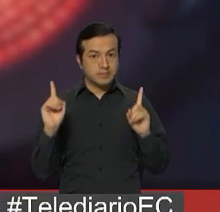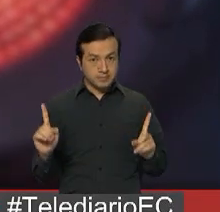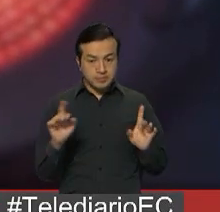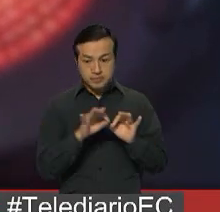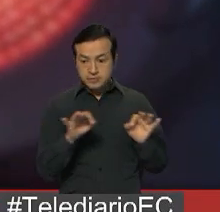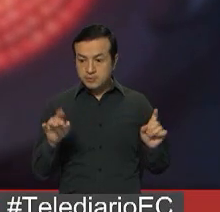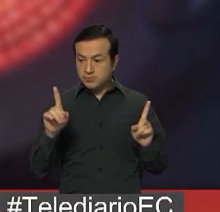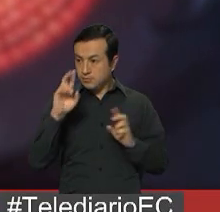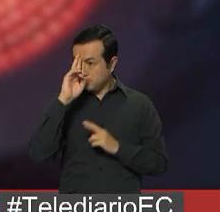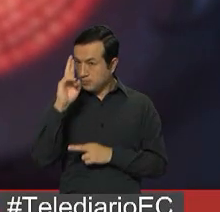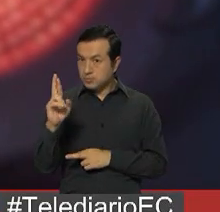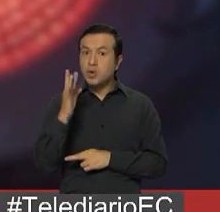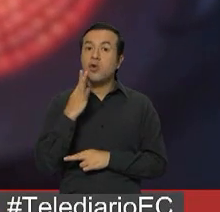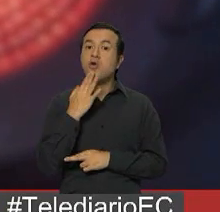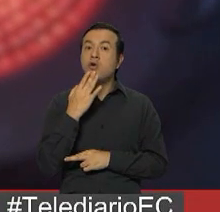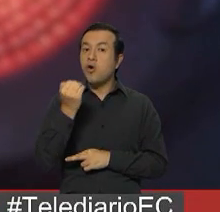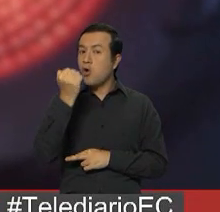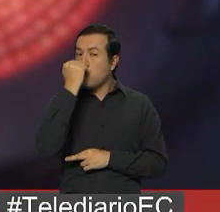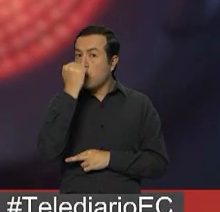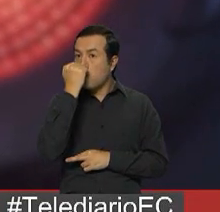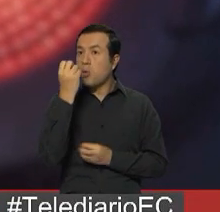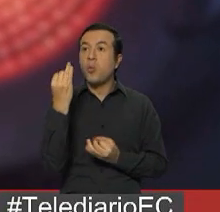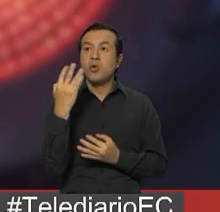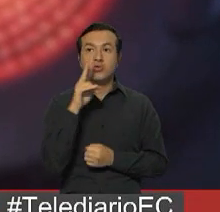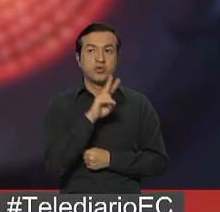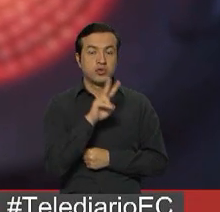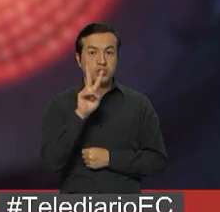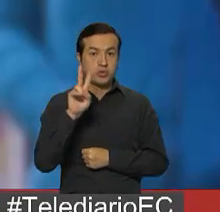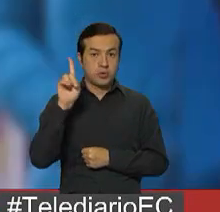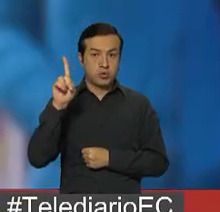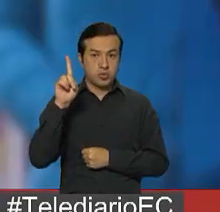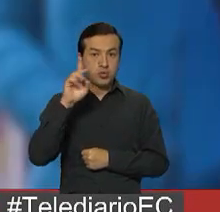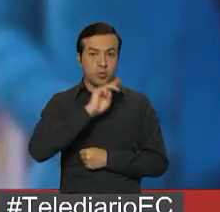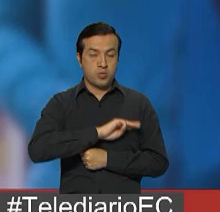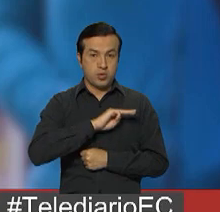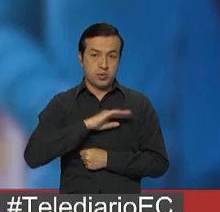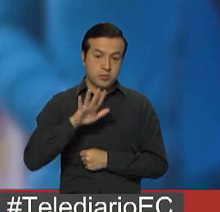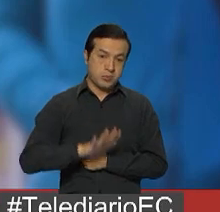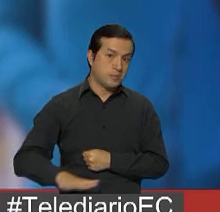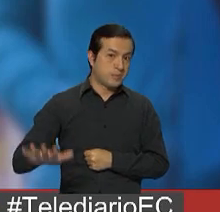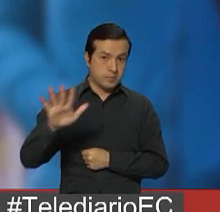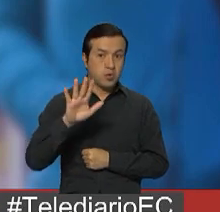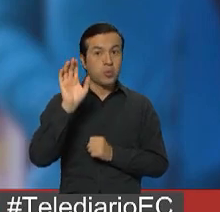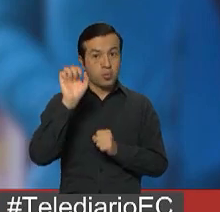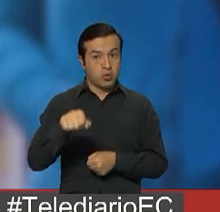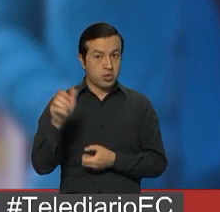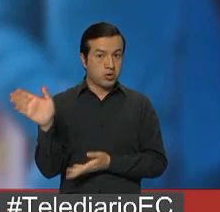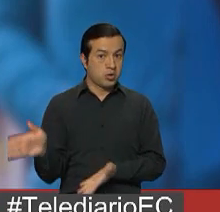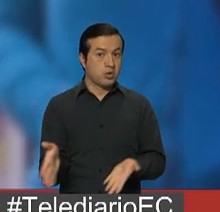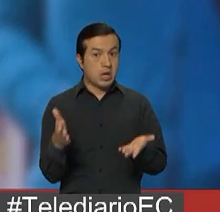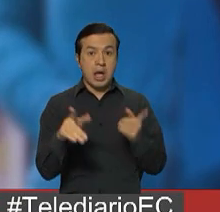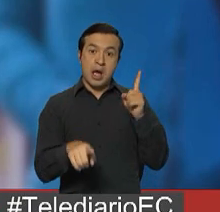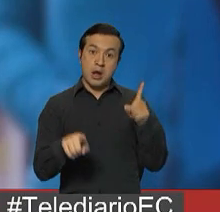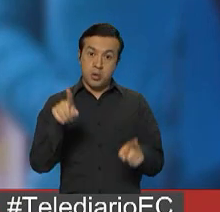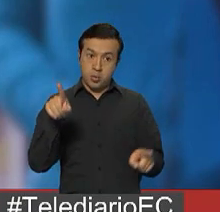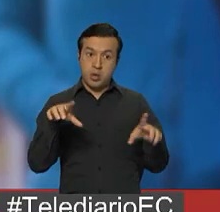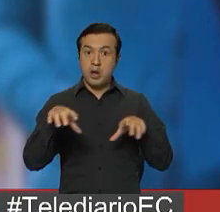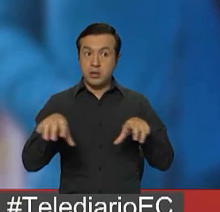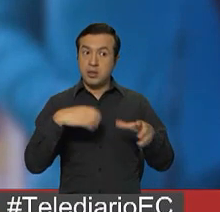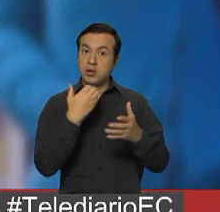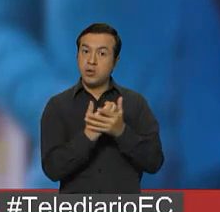pero con semáforo en rojo en 221 cantones es decir se permite realizar solo ciertas actividades